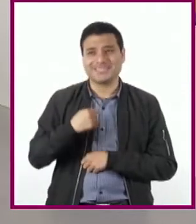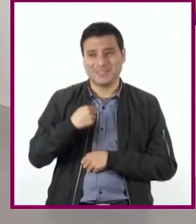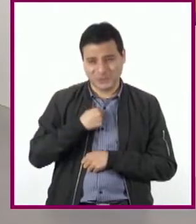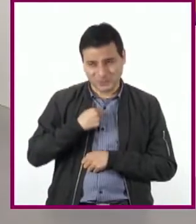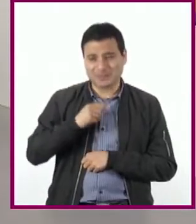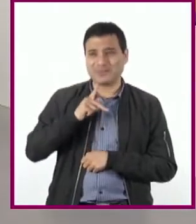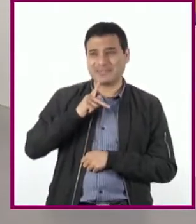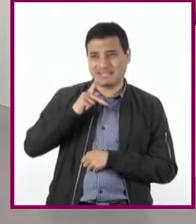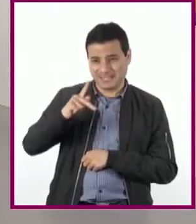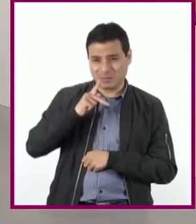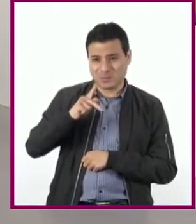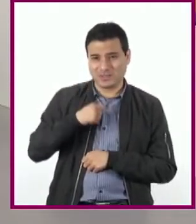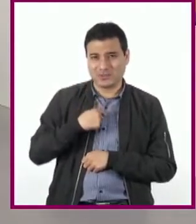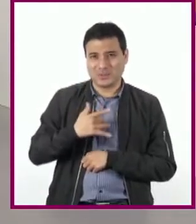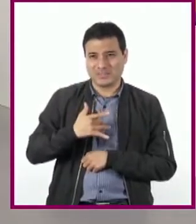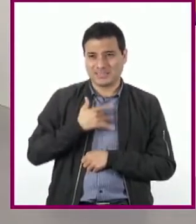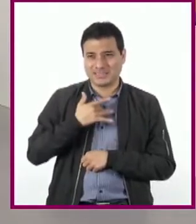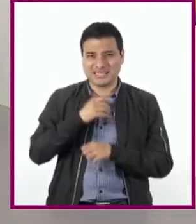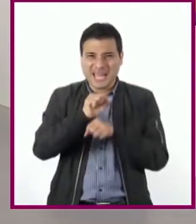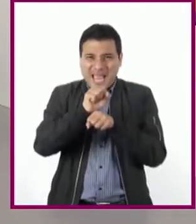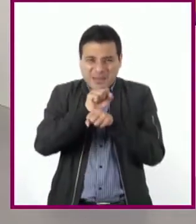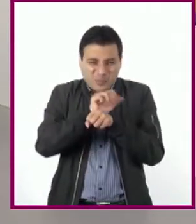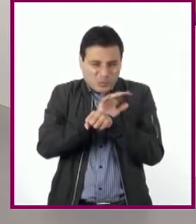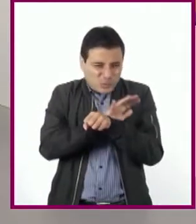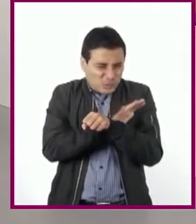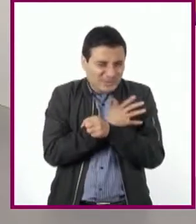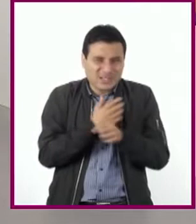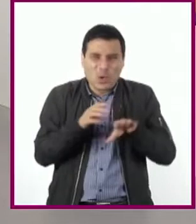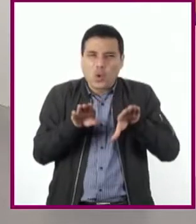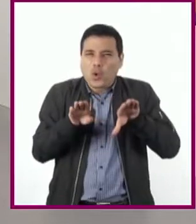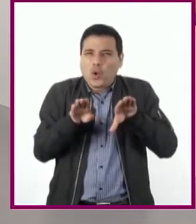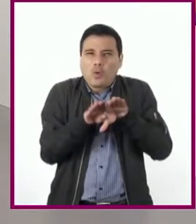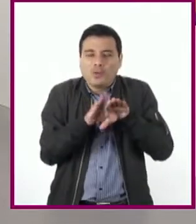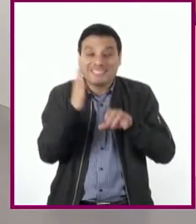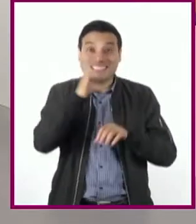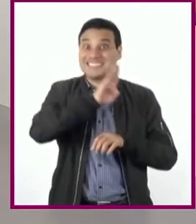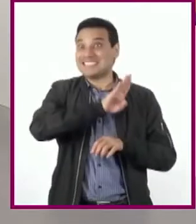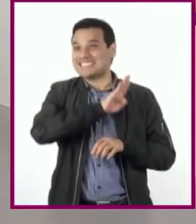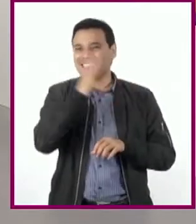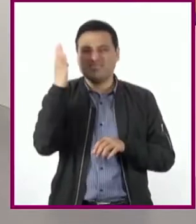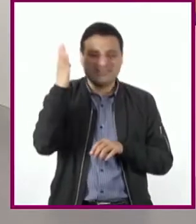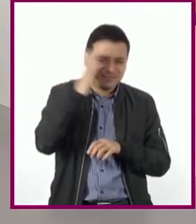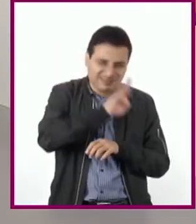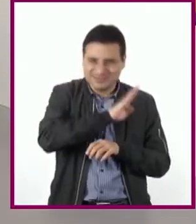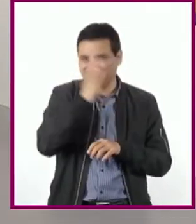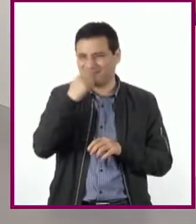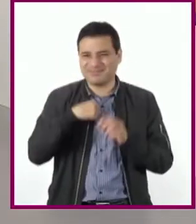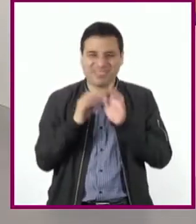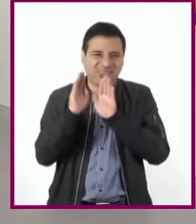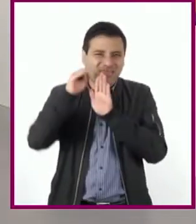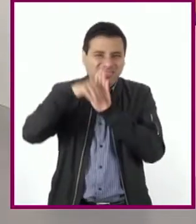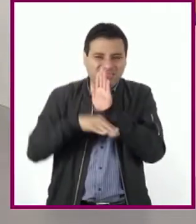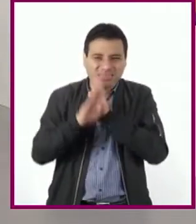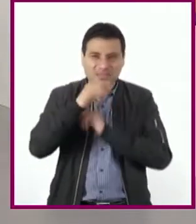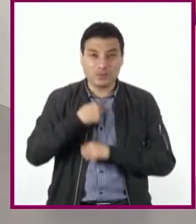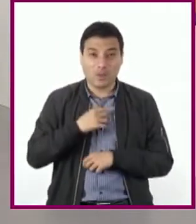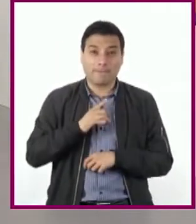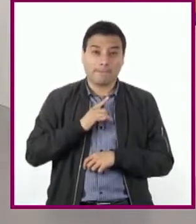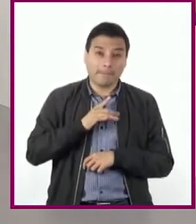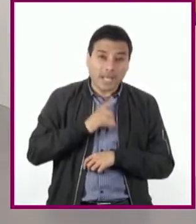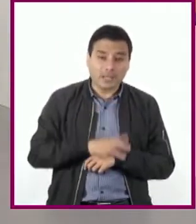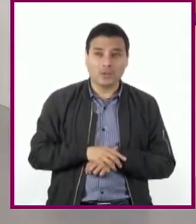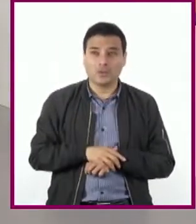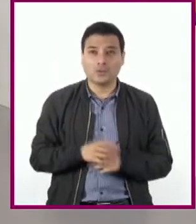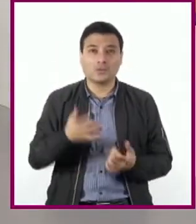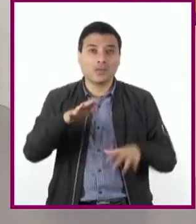si mis emociones fueran pelotas que están rebotando por todo mi cuerpo. En ocasiones siento miedo,